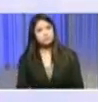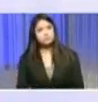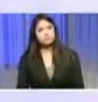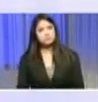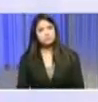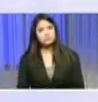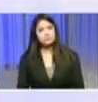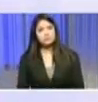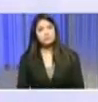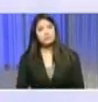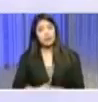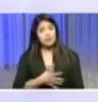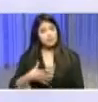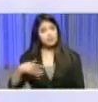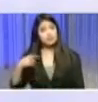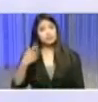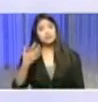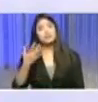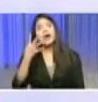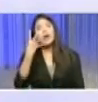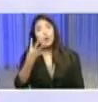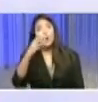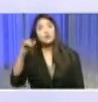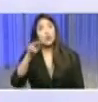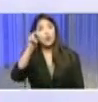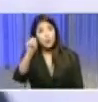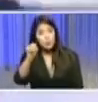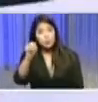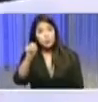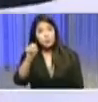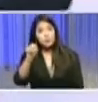Quiero encontrarme el 4 de junio